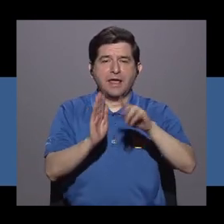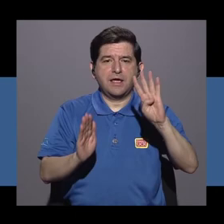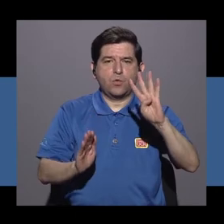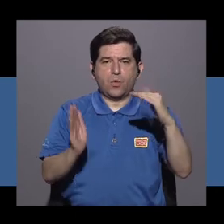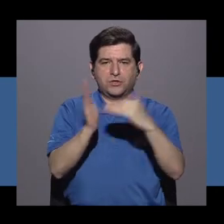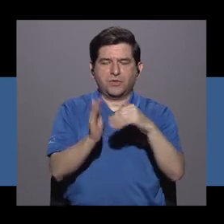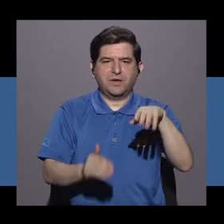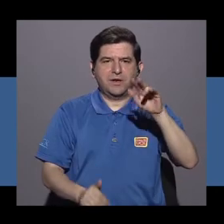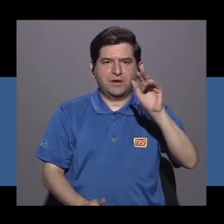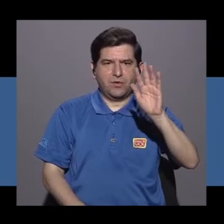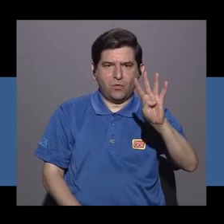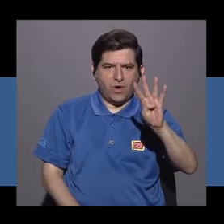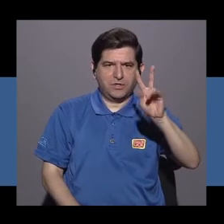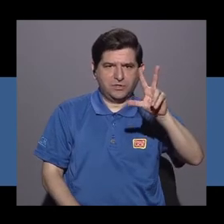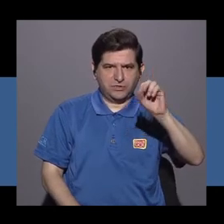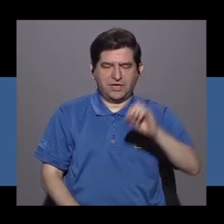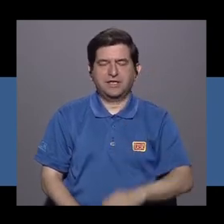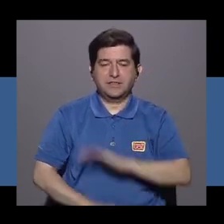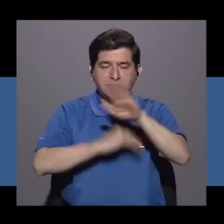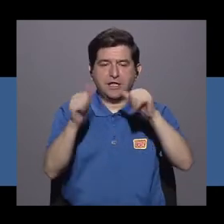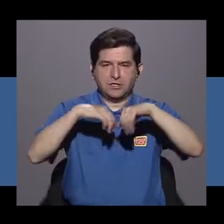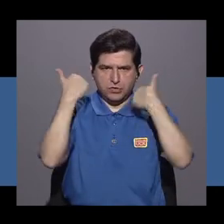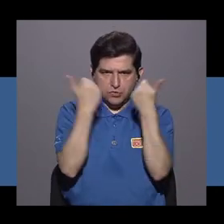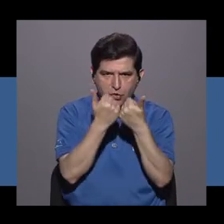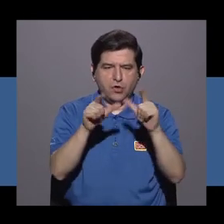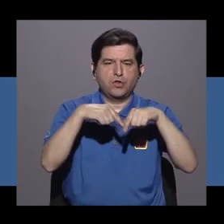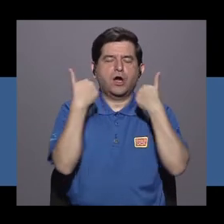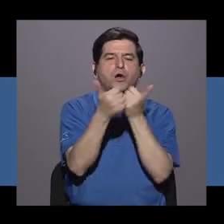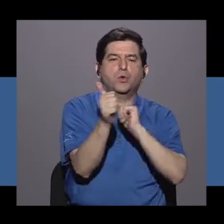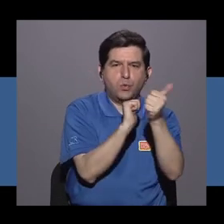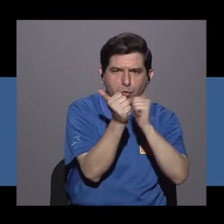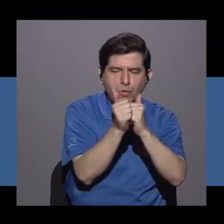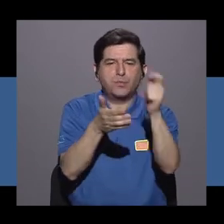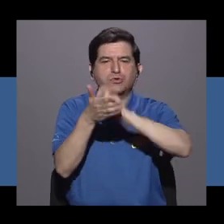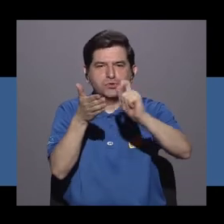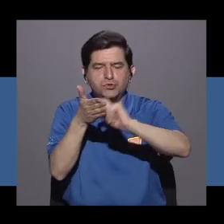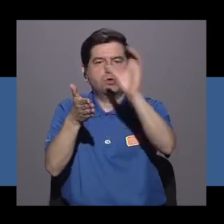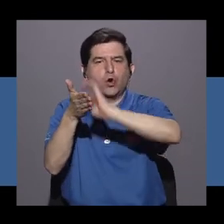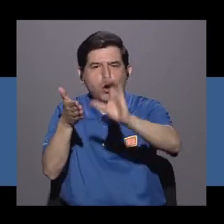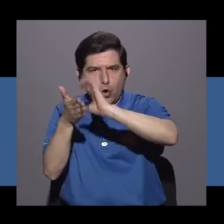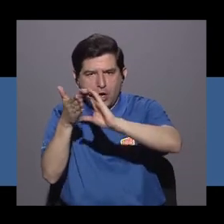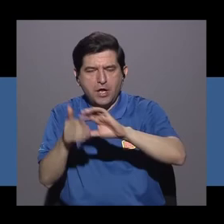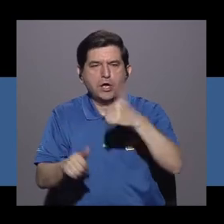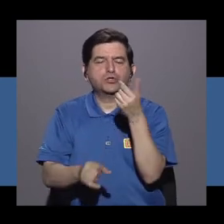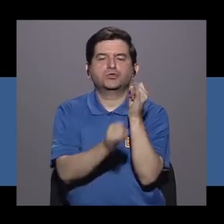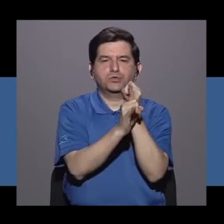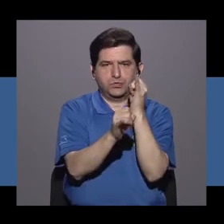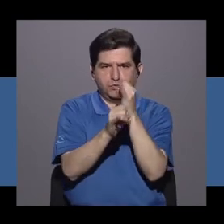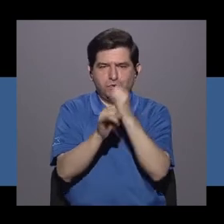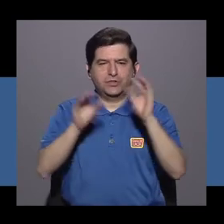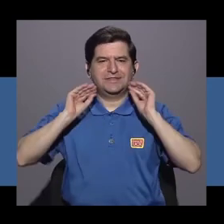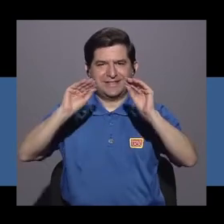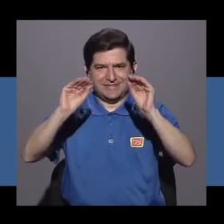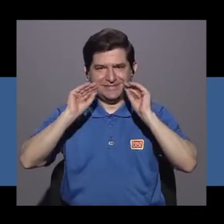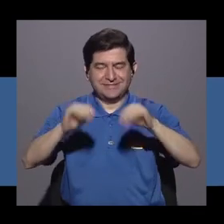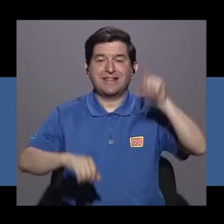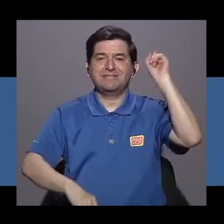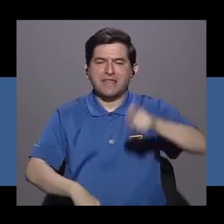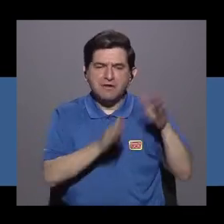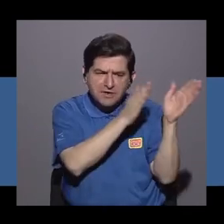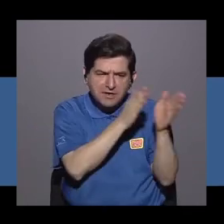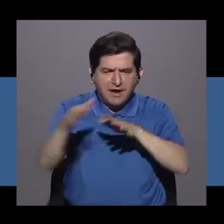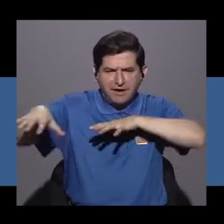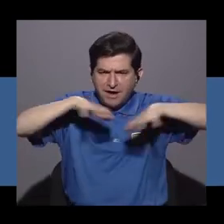Según la Ley 4430, todas las asociaciones o clubes deportivos, escuelas, colegios y otras instituciones de